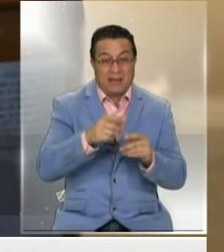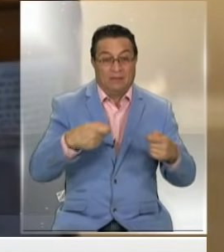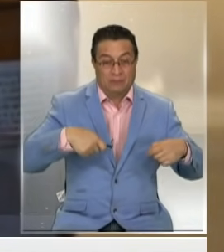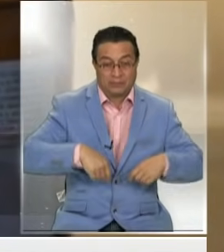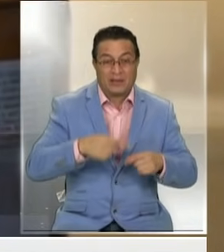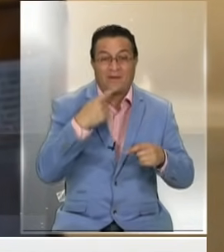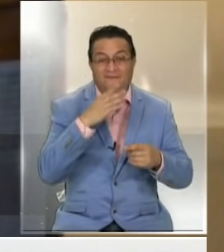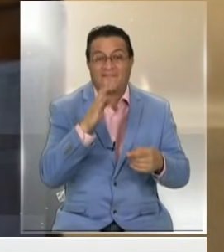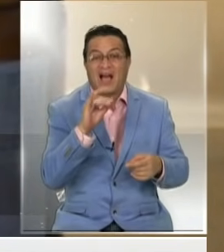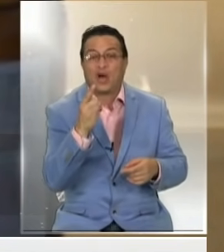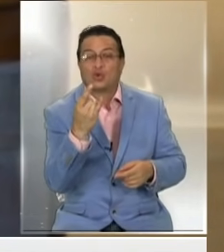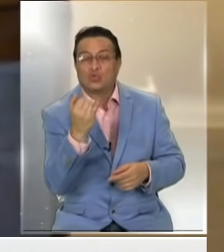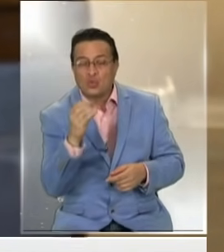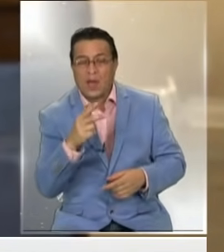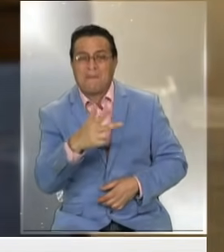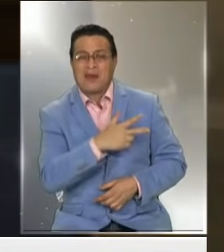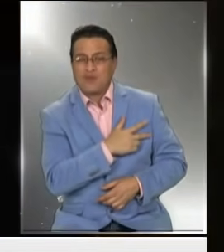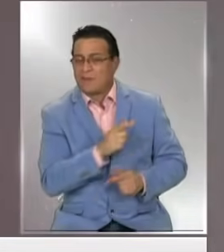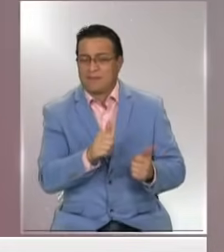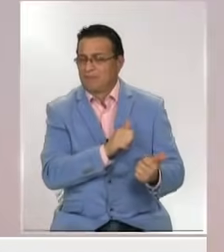que la bazuca, que la marihuana.